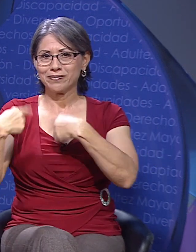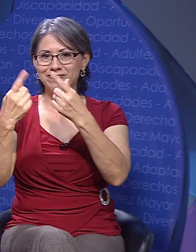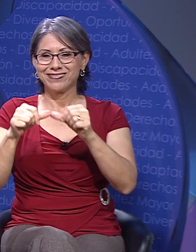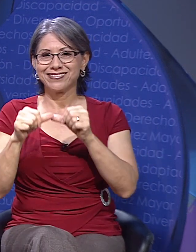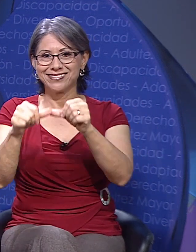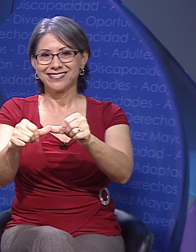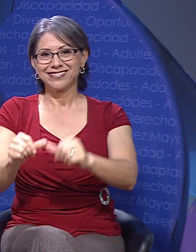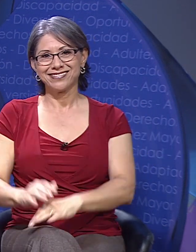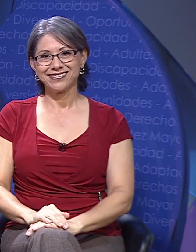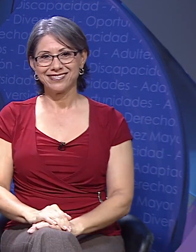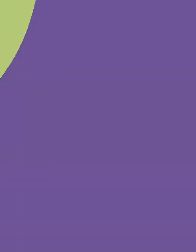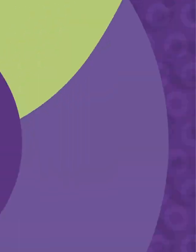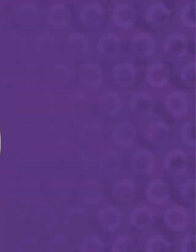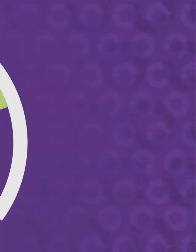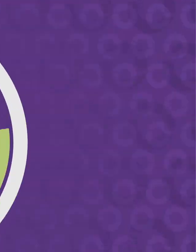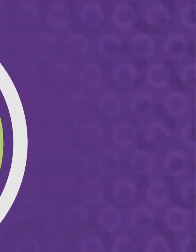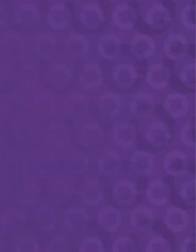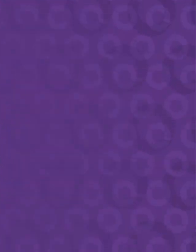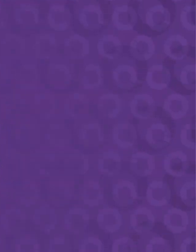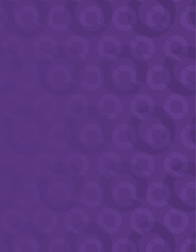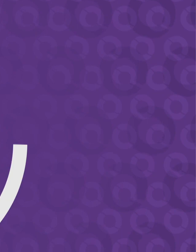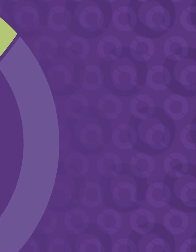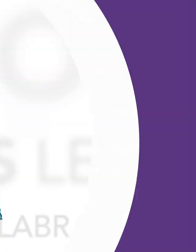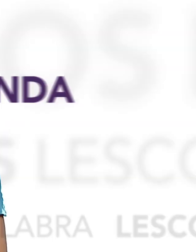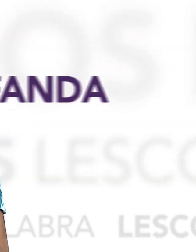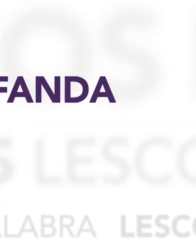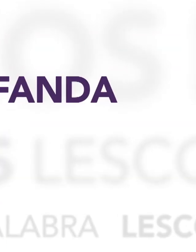pronto estamos de vuelta.